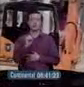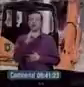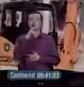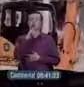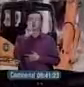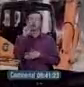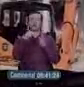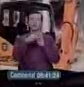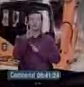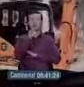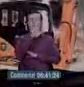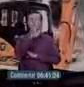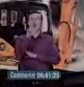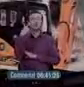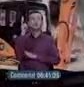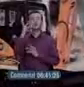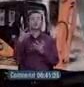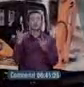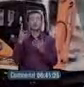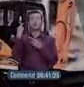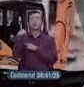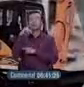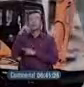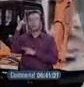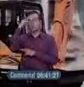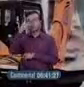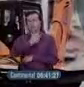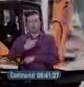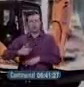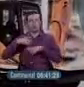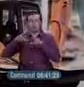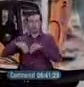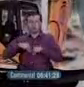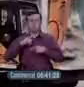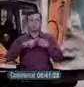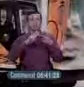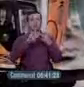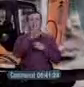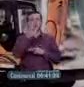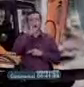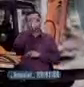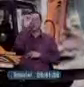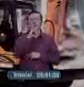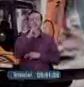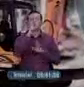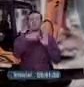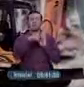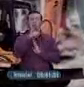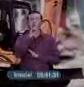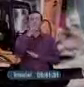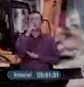decir, 2.253 millones, será asumido por el sector público y un 33%, 1.091